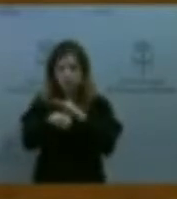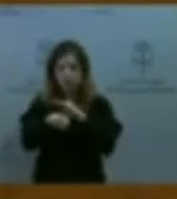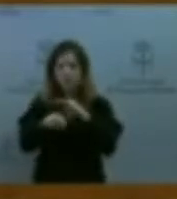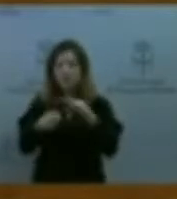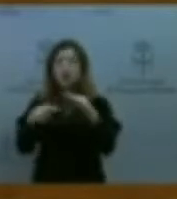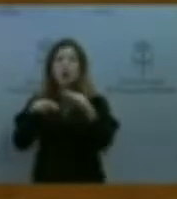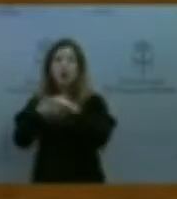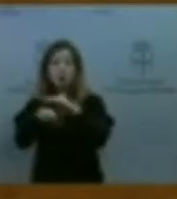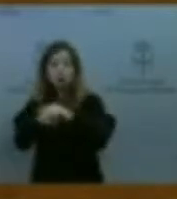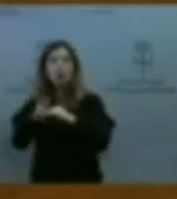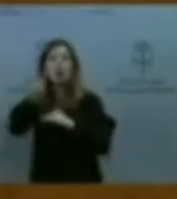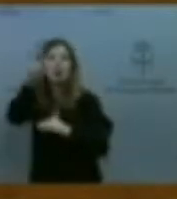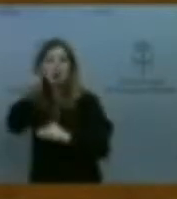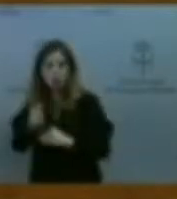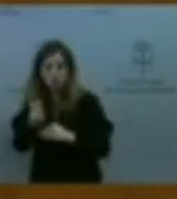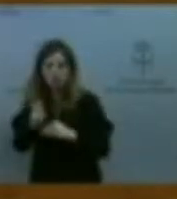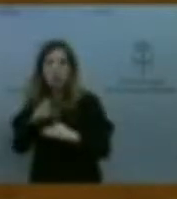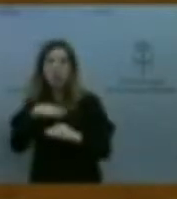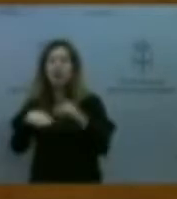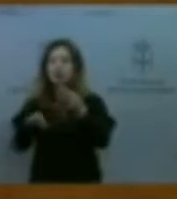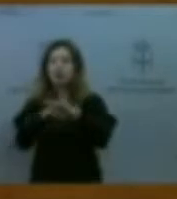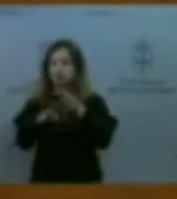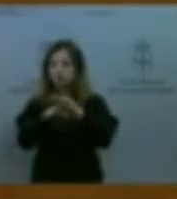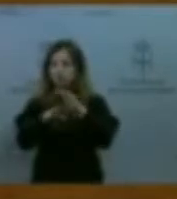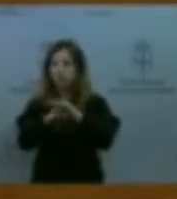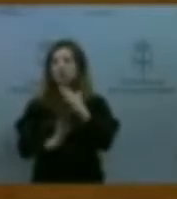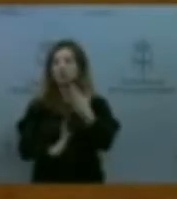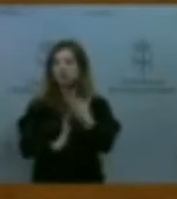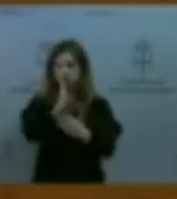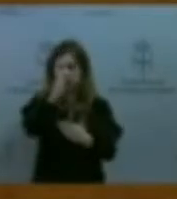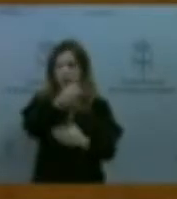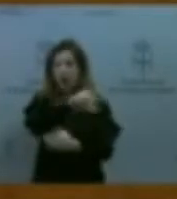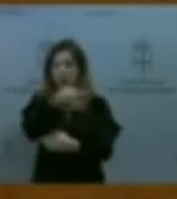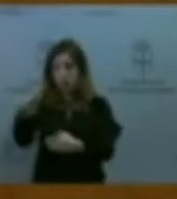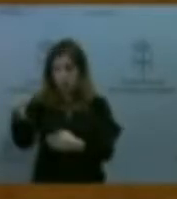tiempo adecuadamente gestionado. En el año